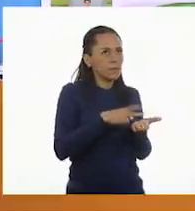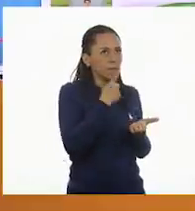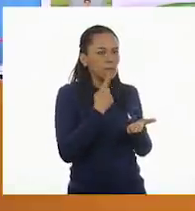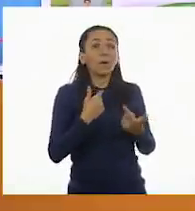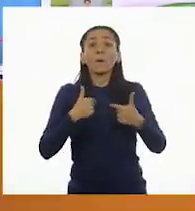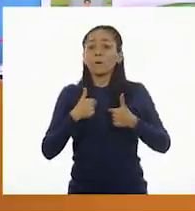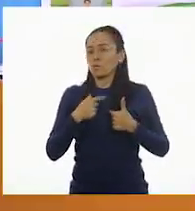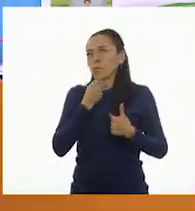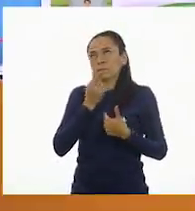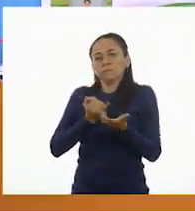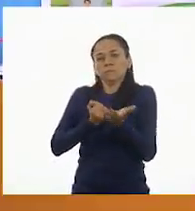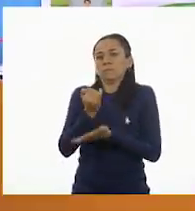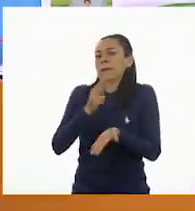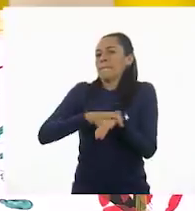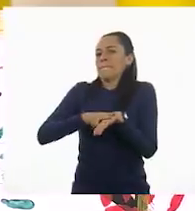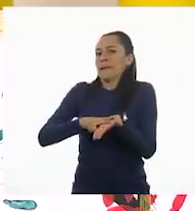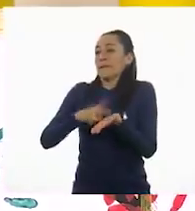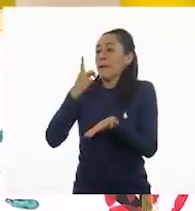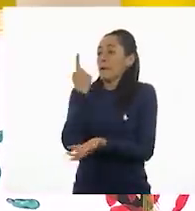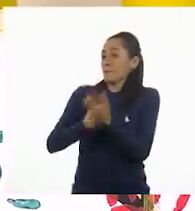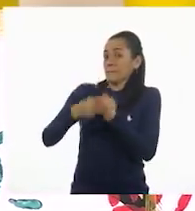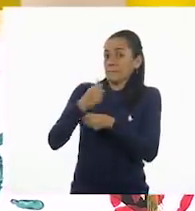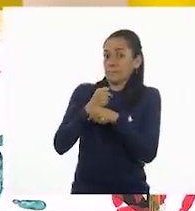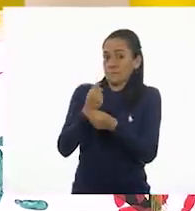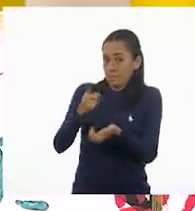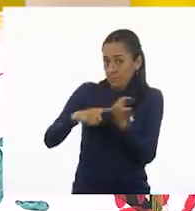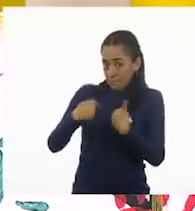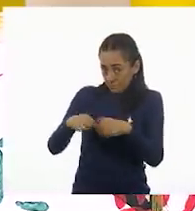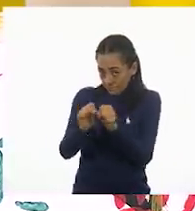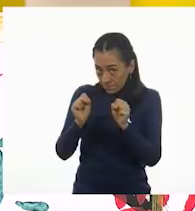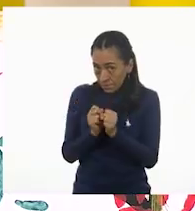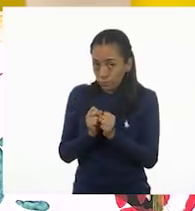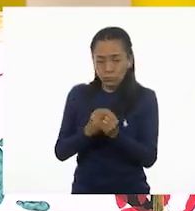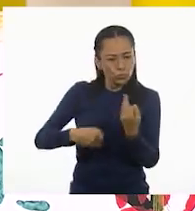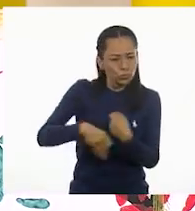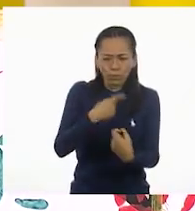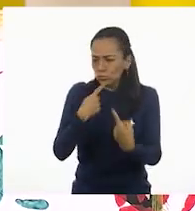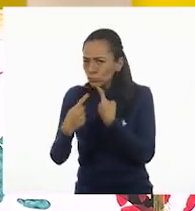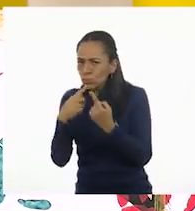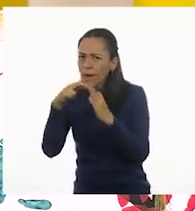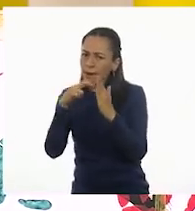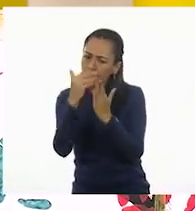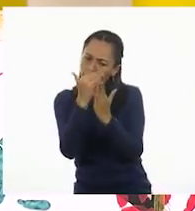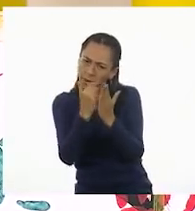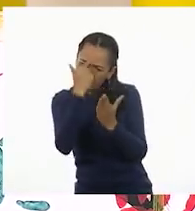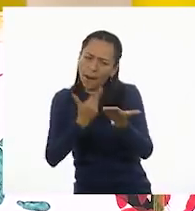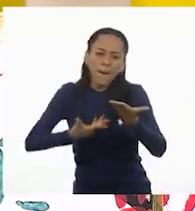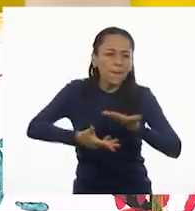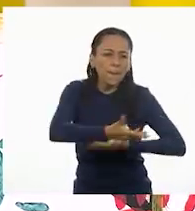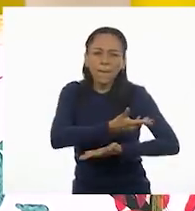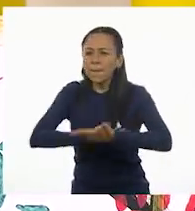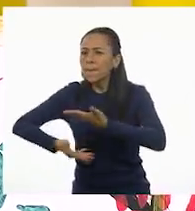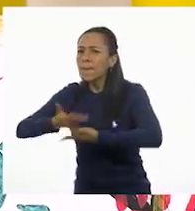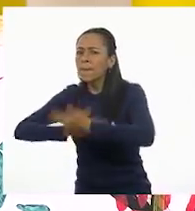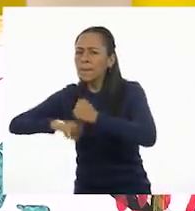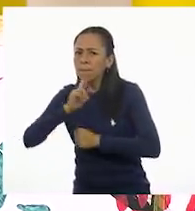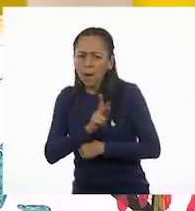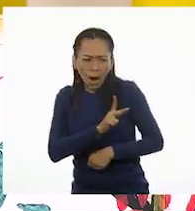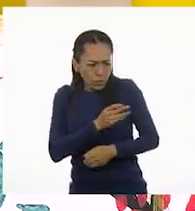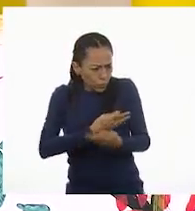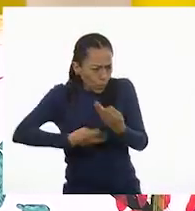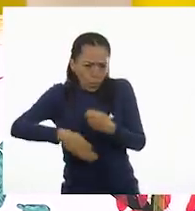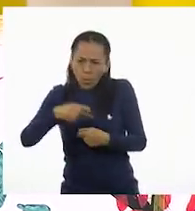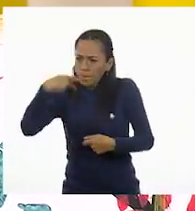el año pasado, hicimos las reglas de convivencia y a todas y todos nos pidieron nuestra opinión